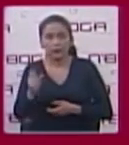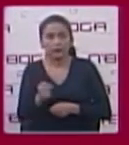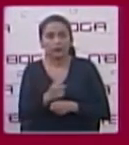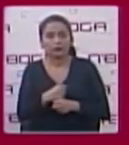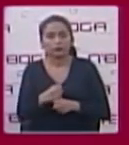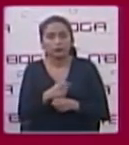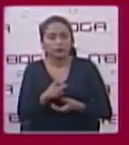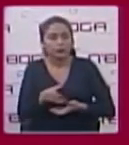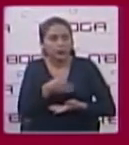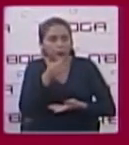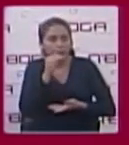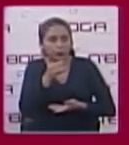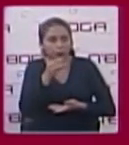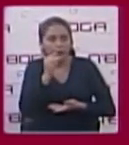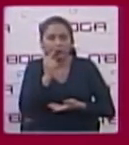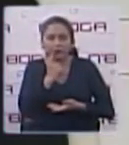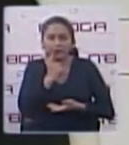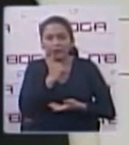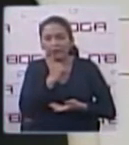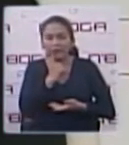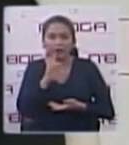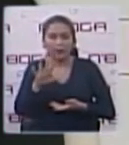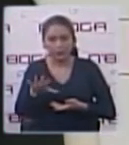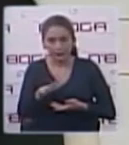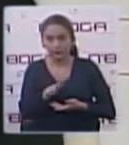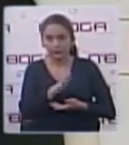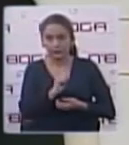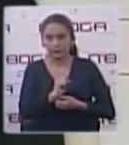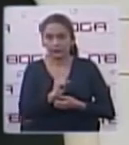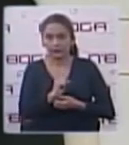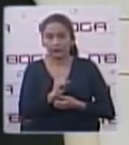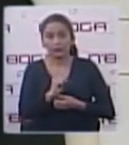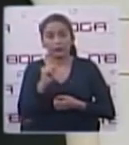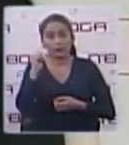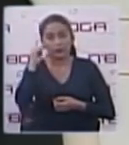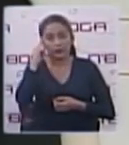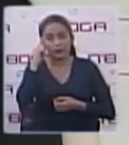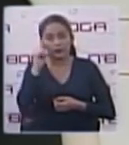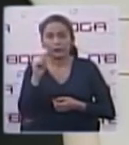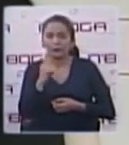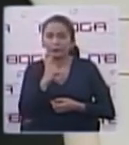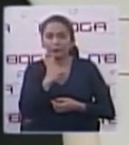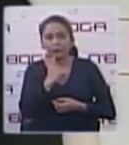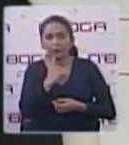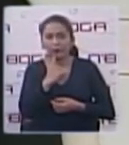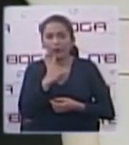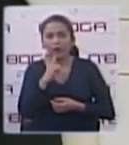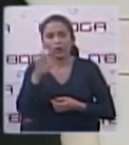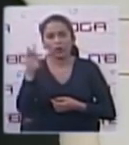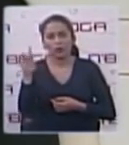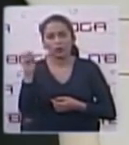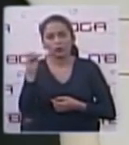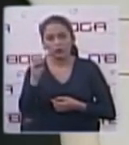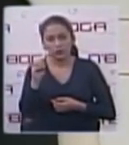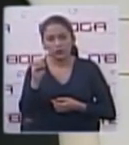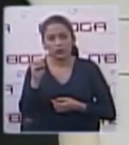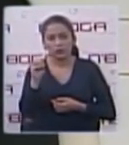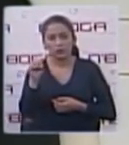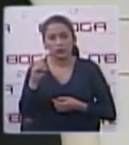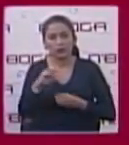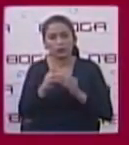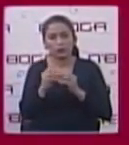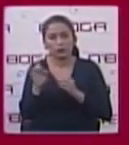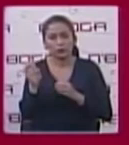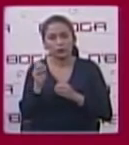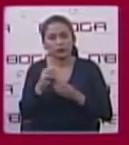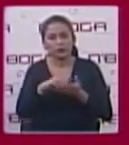su puntaje, ¿no? Sobre los 80 puntos, un café, estamos hablando ya de un café de especialidad, un café de alta gama.